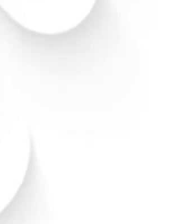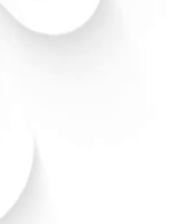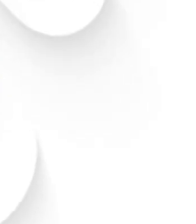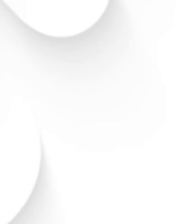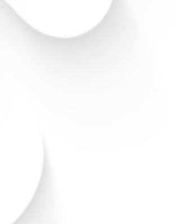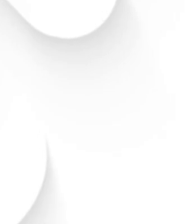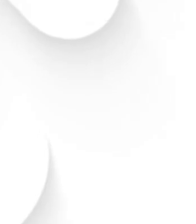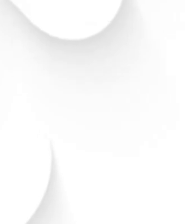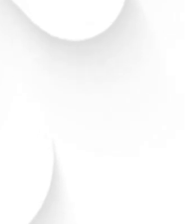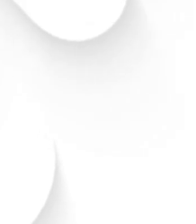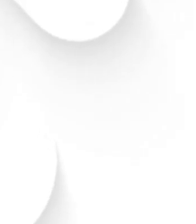puebla